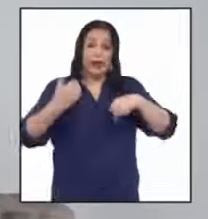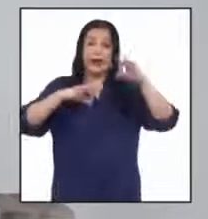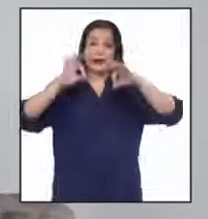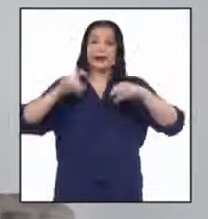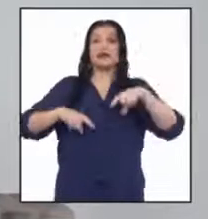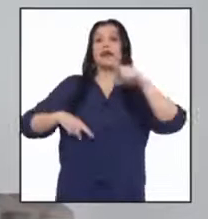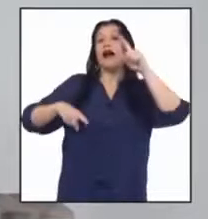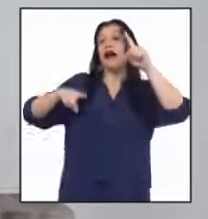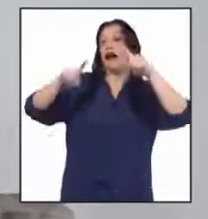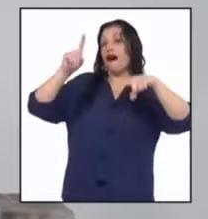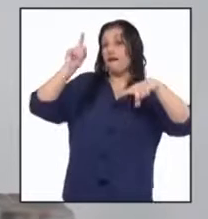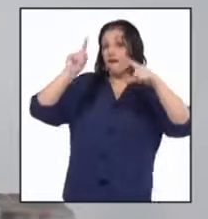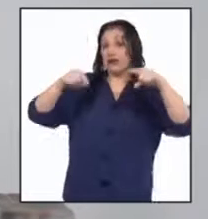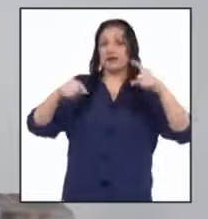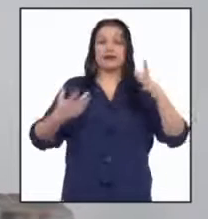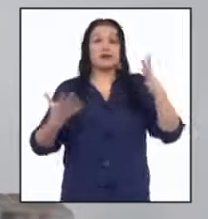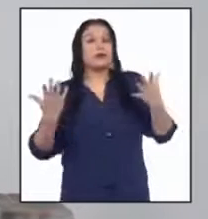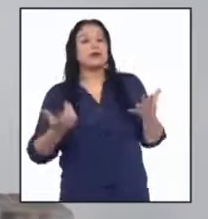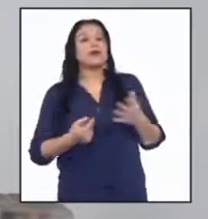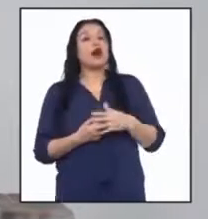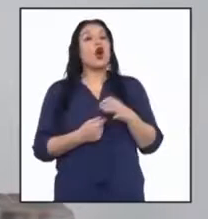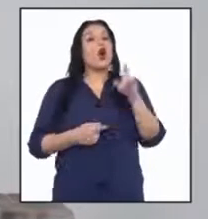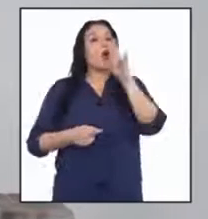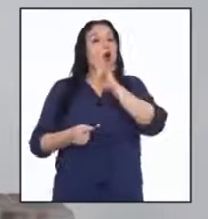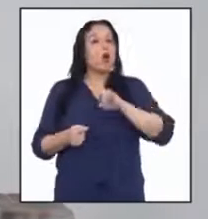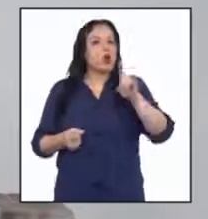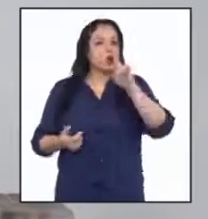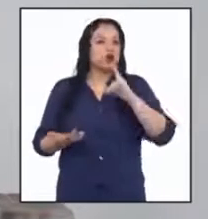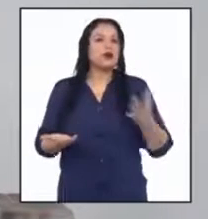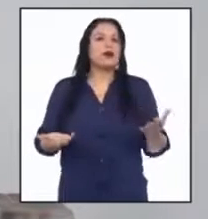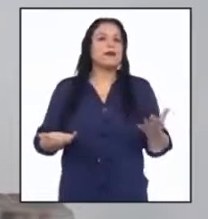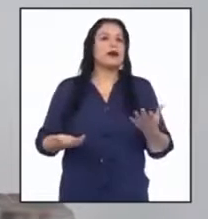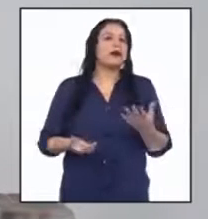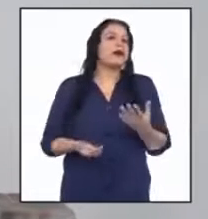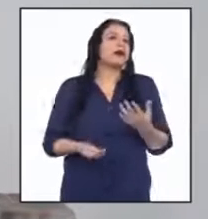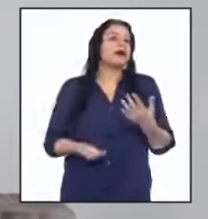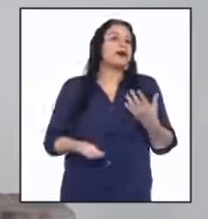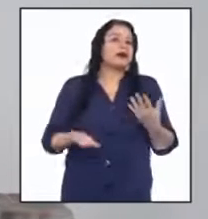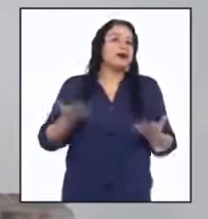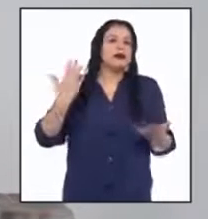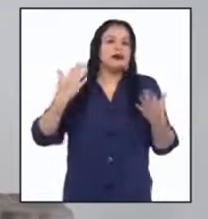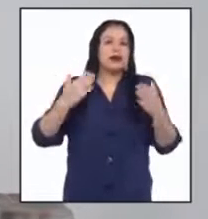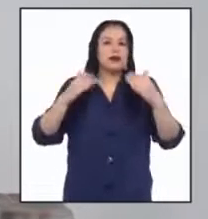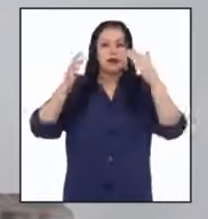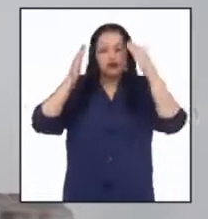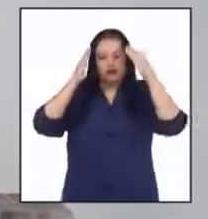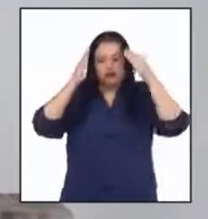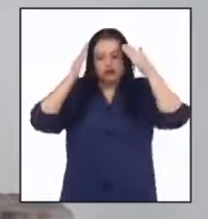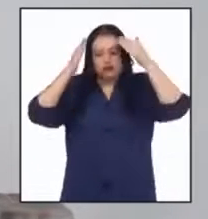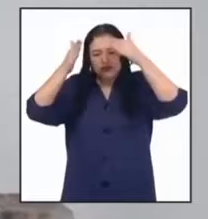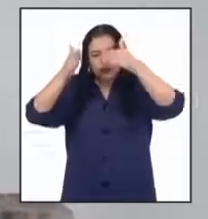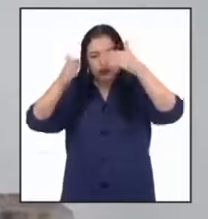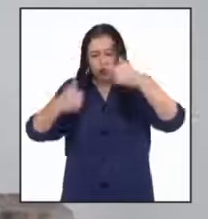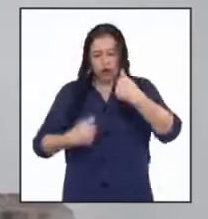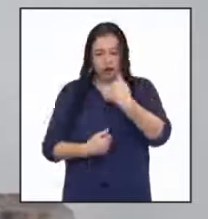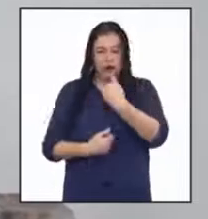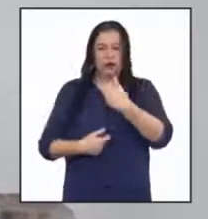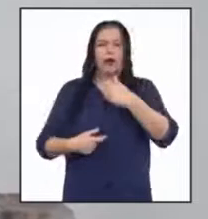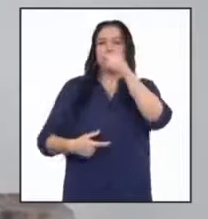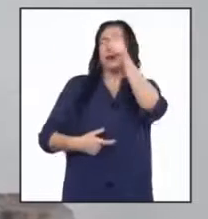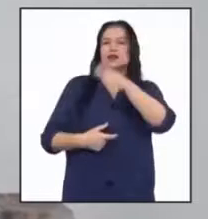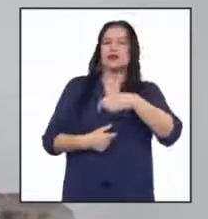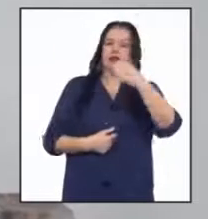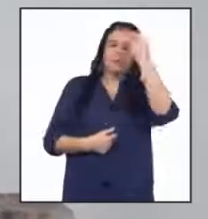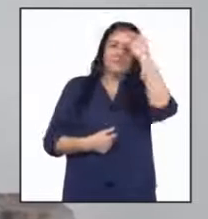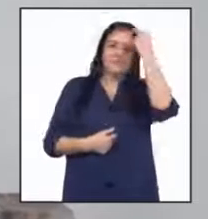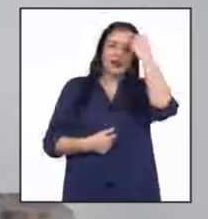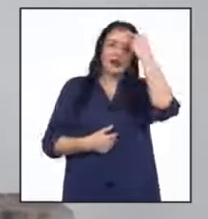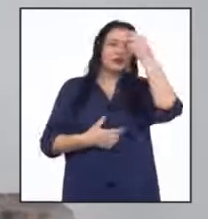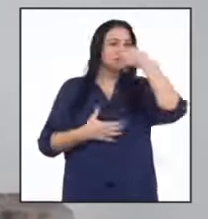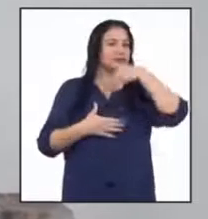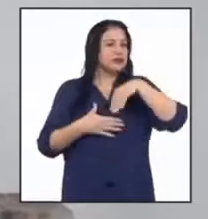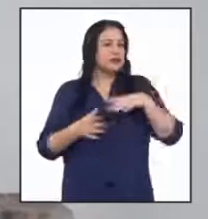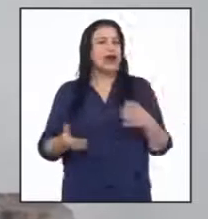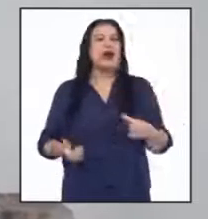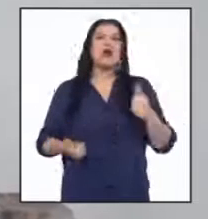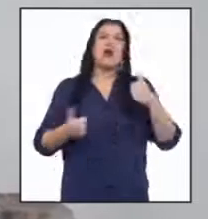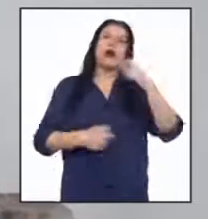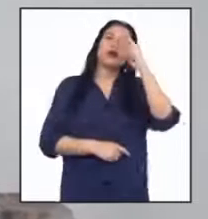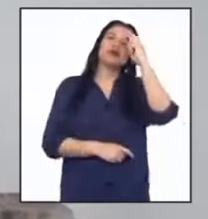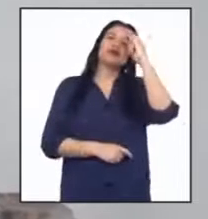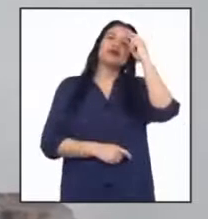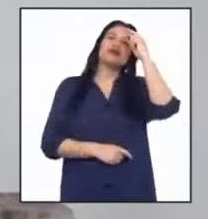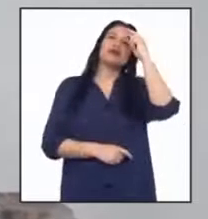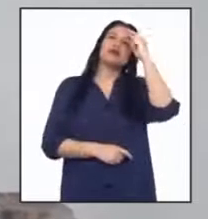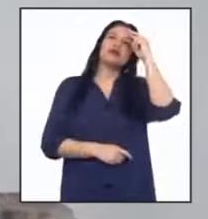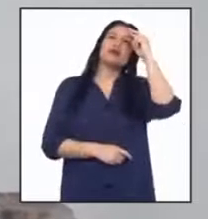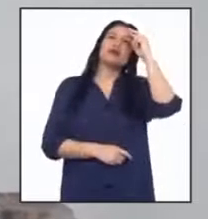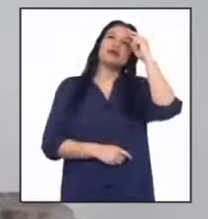veces los dramaturgos usan el monólogo para de pronto focalizarnos en lo que piensa un personaje, en lo que